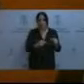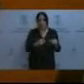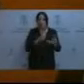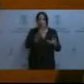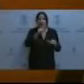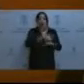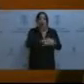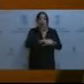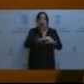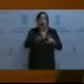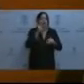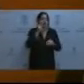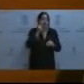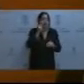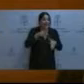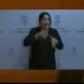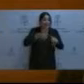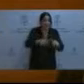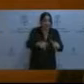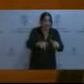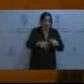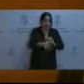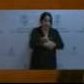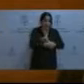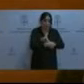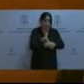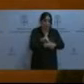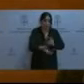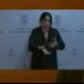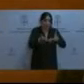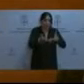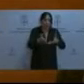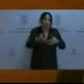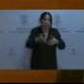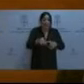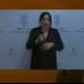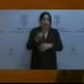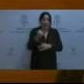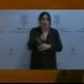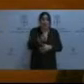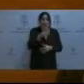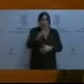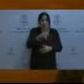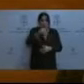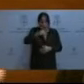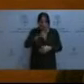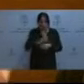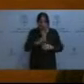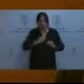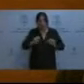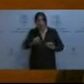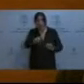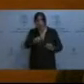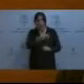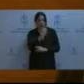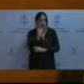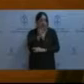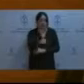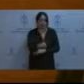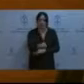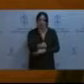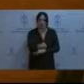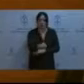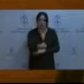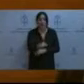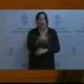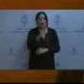ni pone en marcha estas medidas concretas, puesto que ha hecho caso omiso de lo aprobado por esta Cámara, llegando incluso a ir en